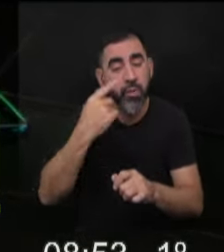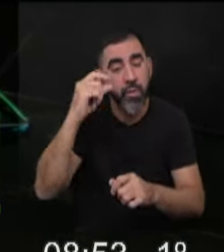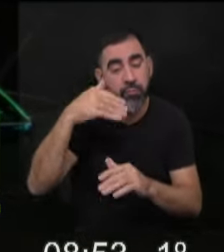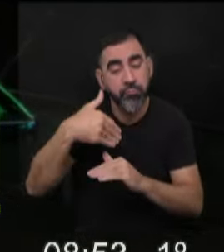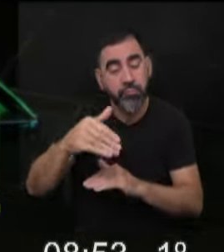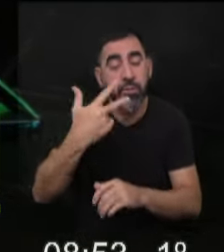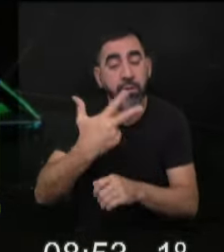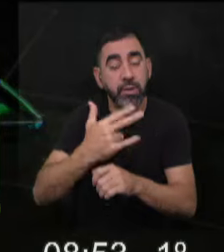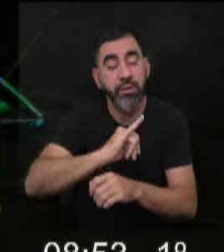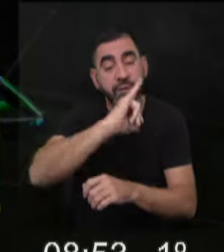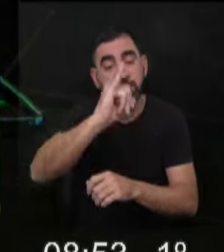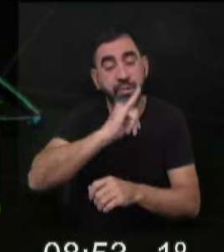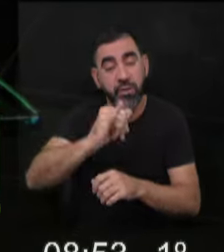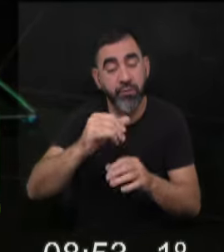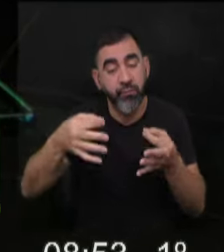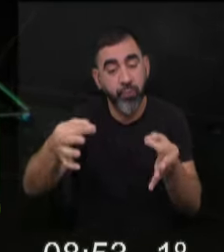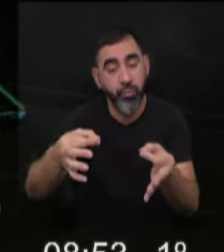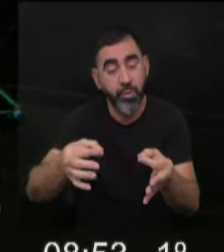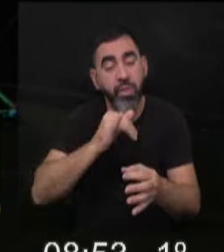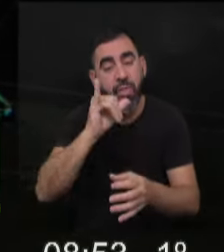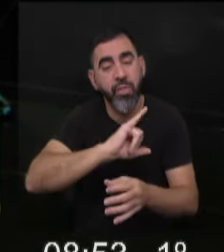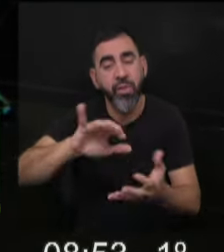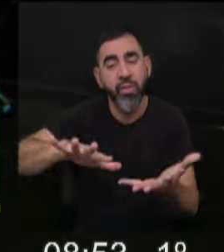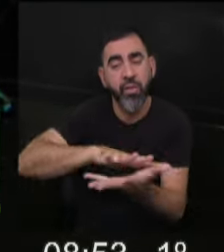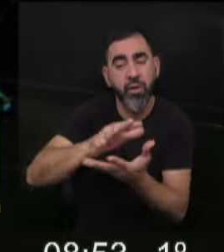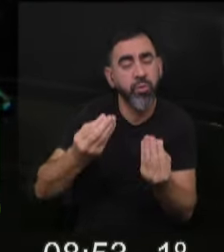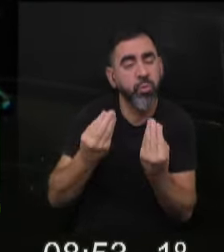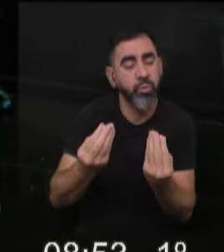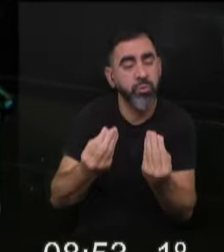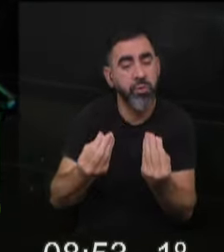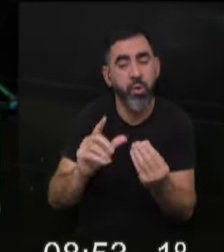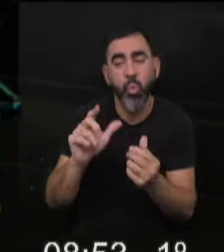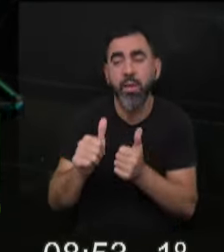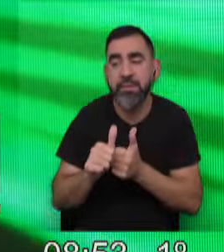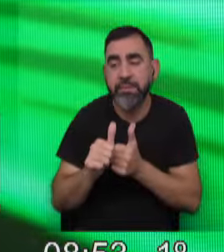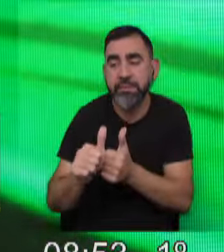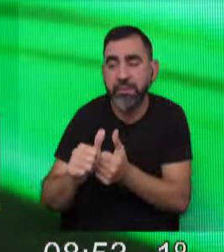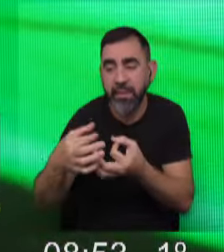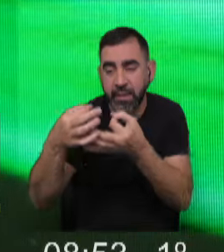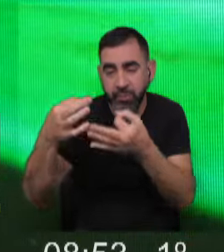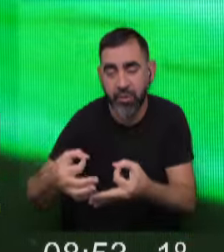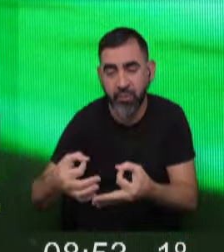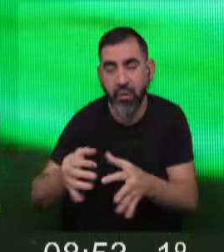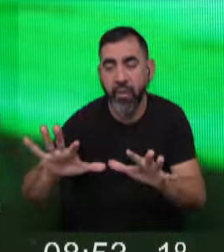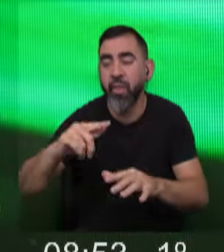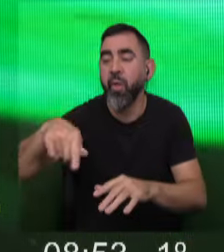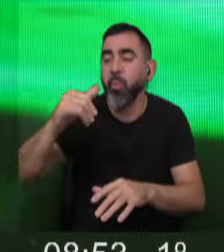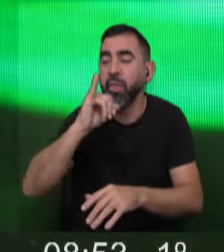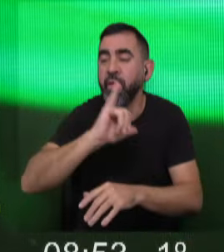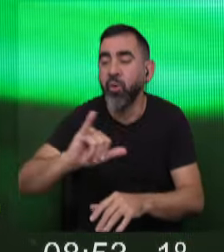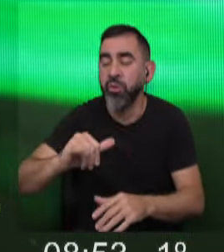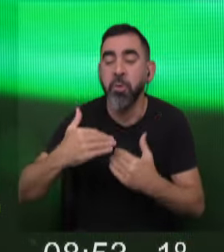adelante un tercer informe. Y este tema de las denuncias, de qué pasa, es un elemento que no existe un seguimiento efectivamente de qué pasa después que hay una